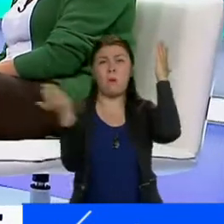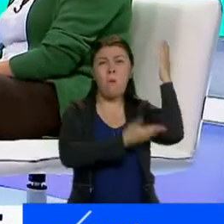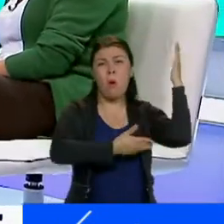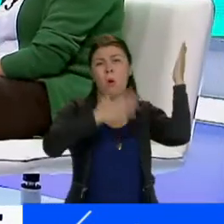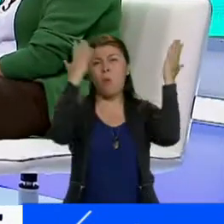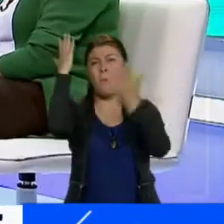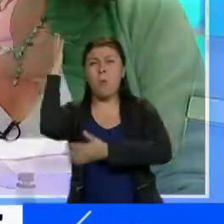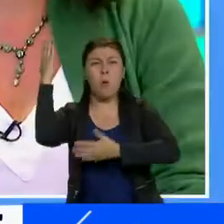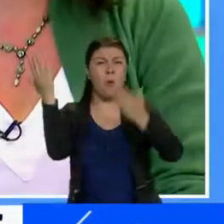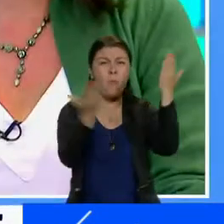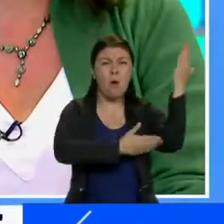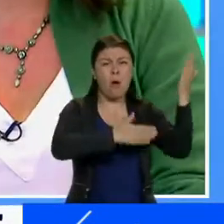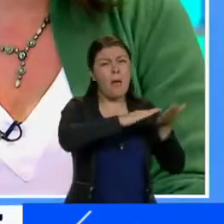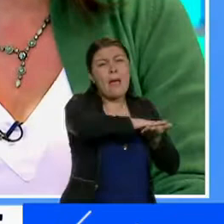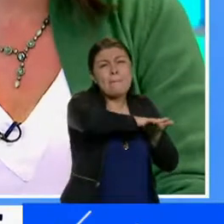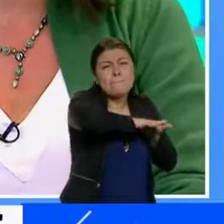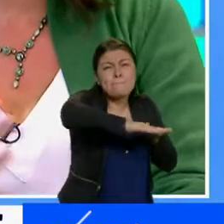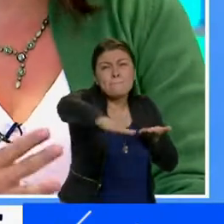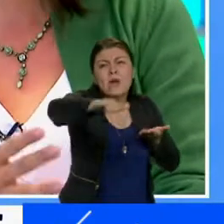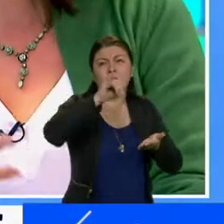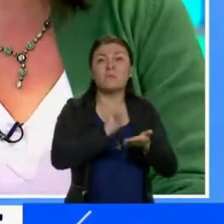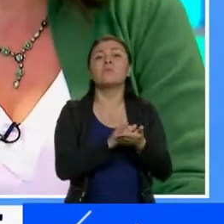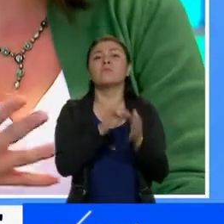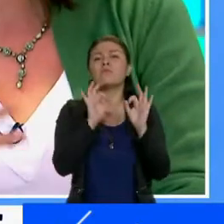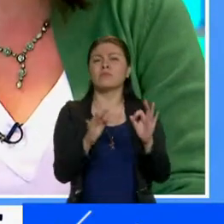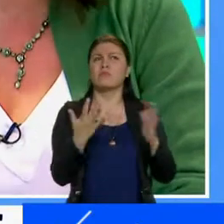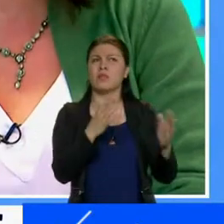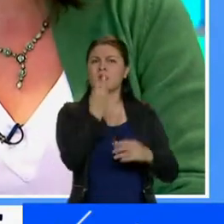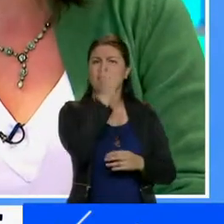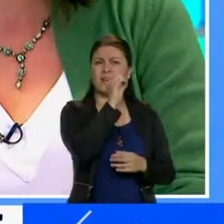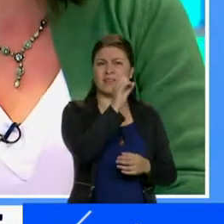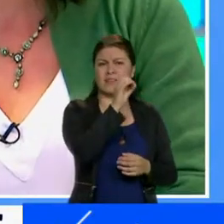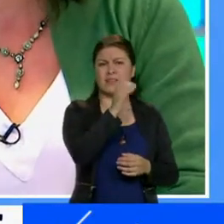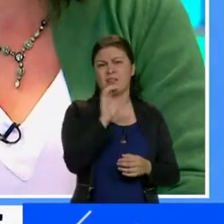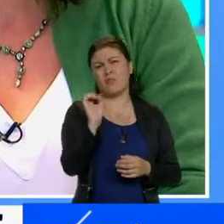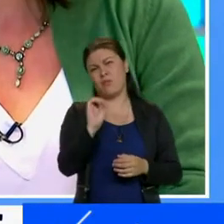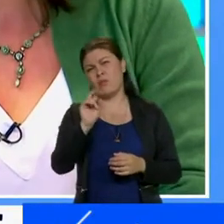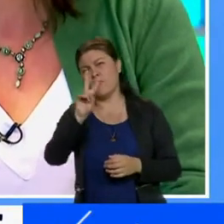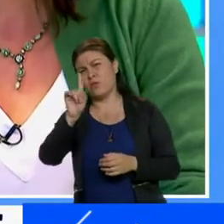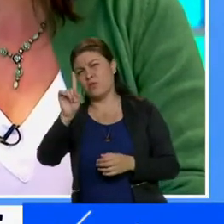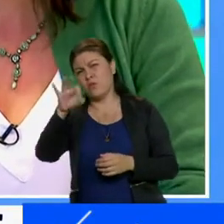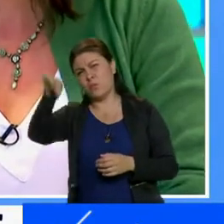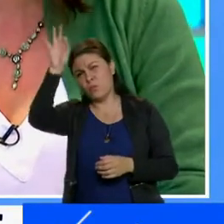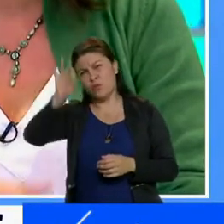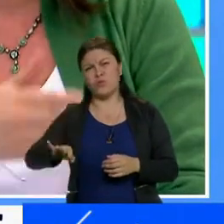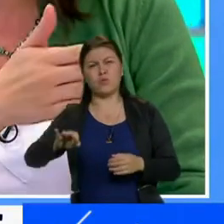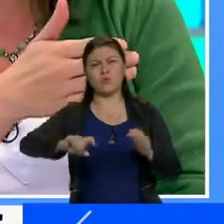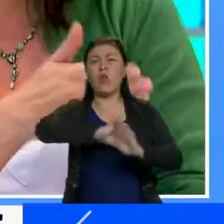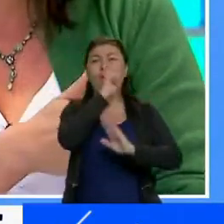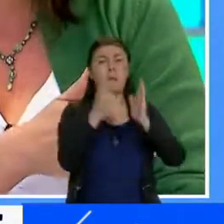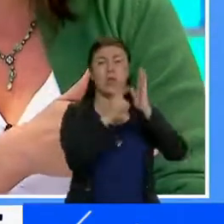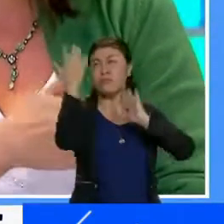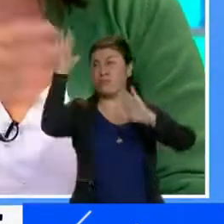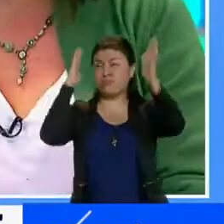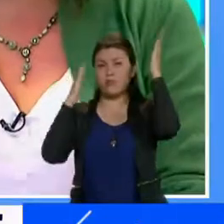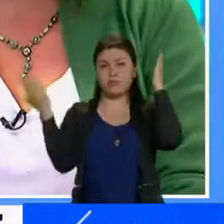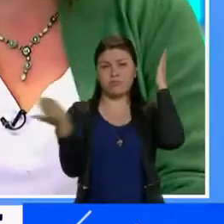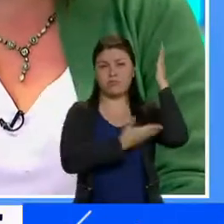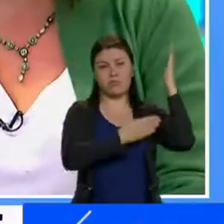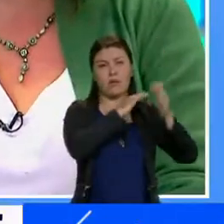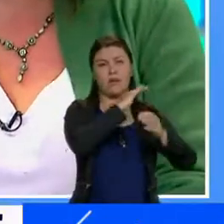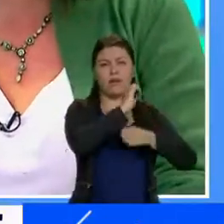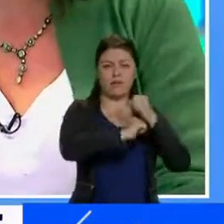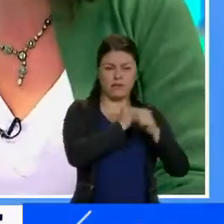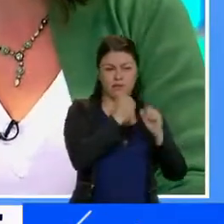¿no? Mocoa ha perdido, entiendo, entre el 20 y el 21% de su cobertura forestal entre